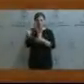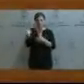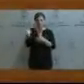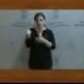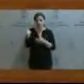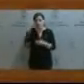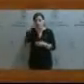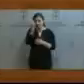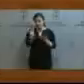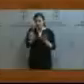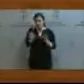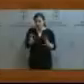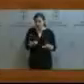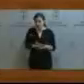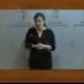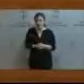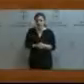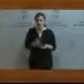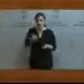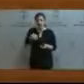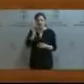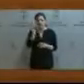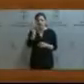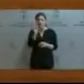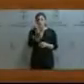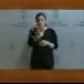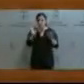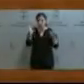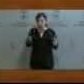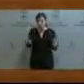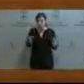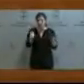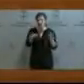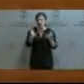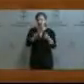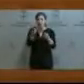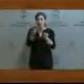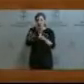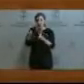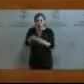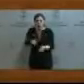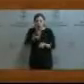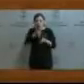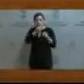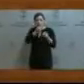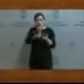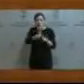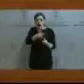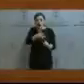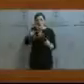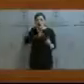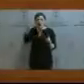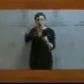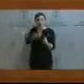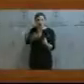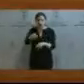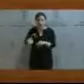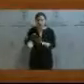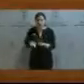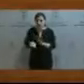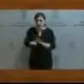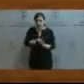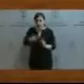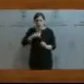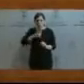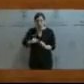tesitura, precisamente. Aquí la tremenda paradoja: el partido que anticipa con soflamas las intenciones de la derecha, las malas intenciones que